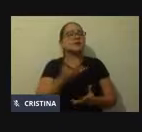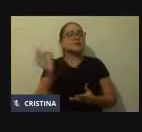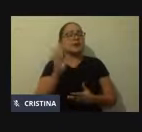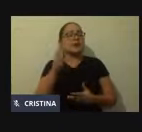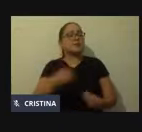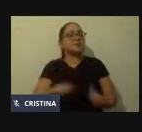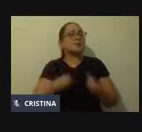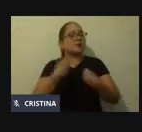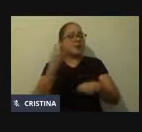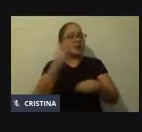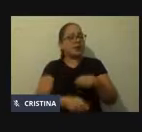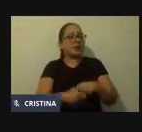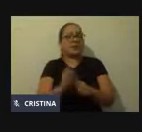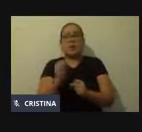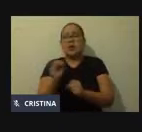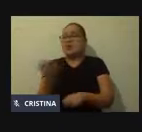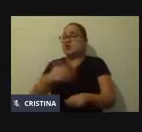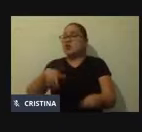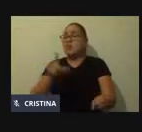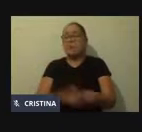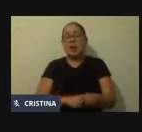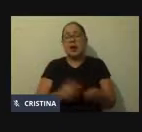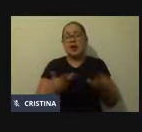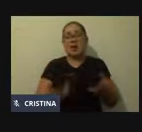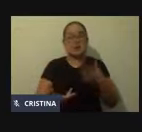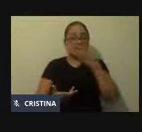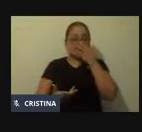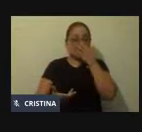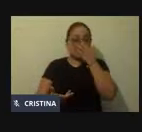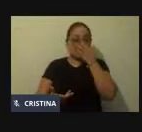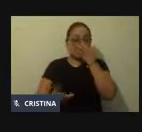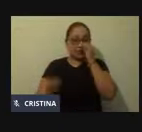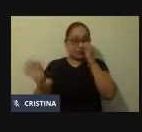es natural. Sería no natural